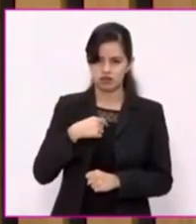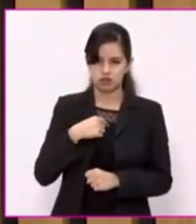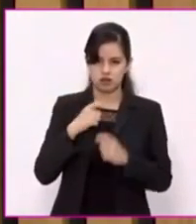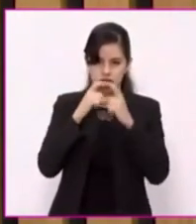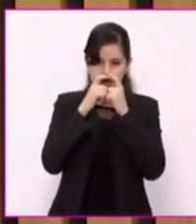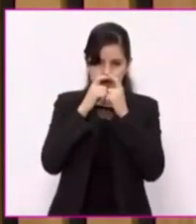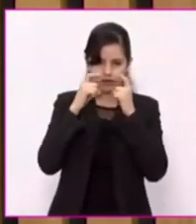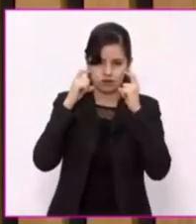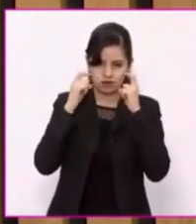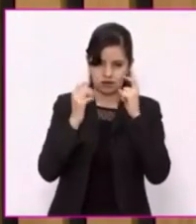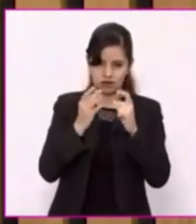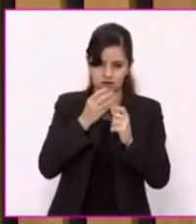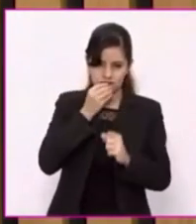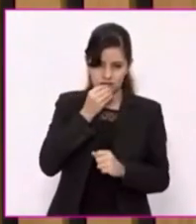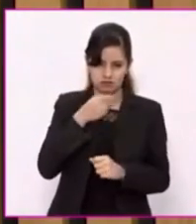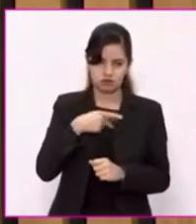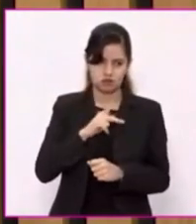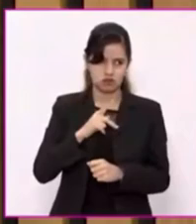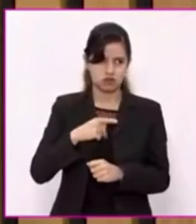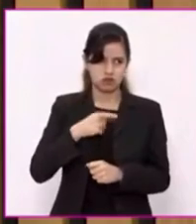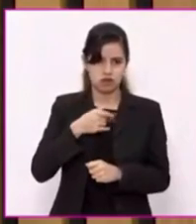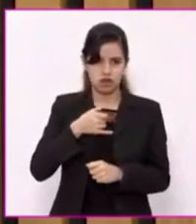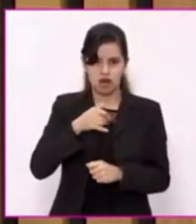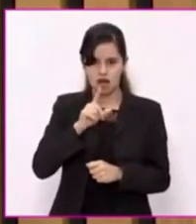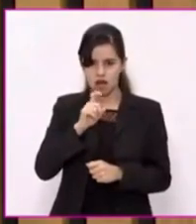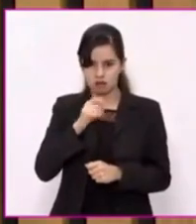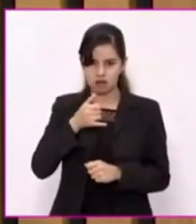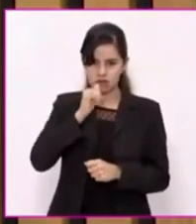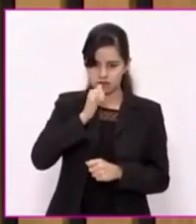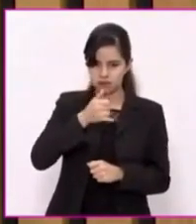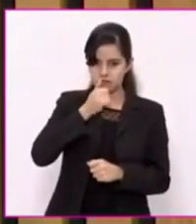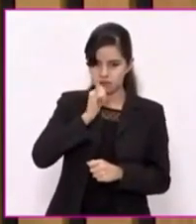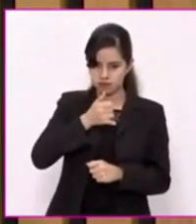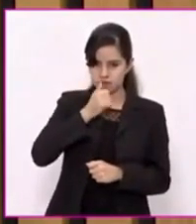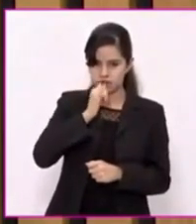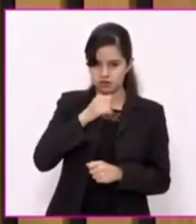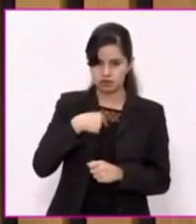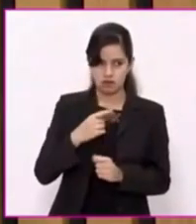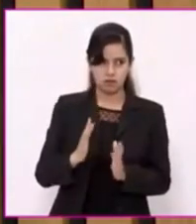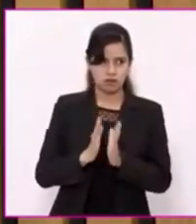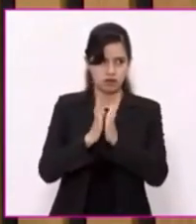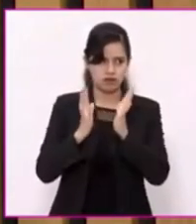mordaza, porque además tomo mucha agua, yo consumo mucha energía al momento de intervenir.